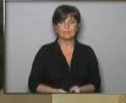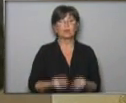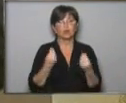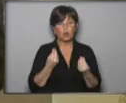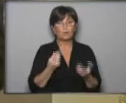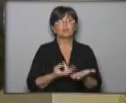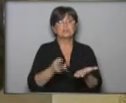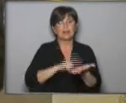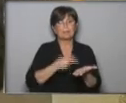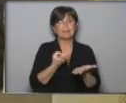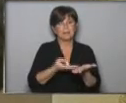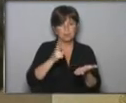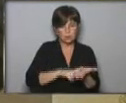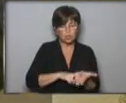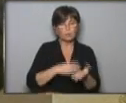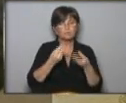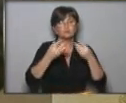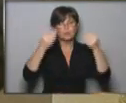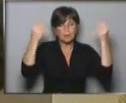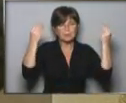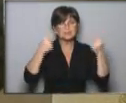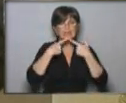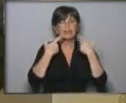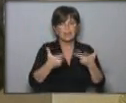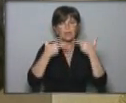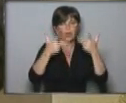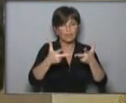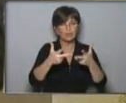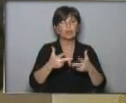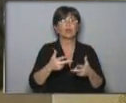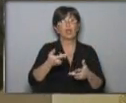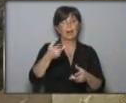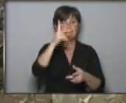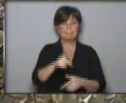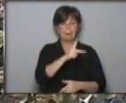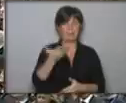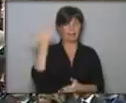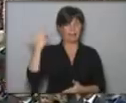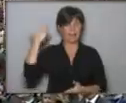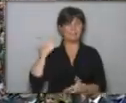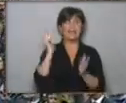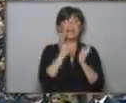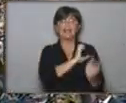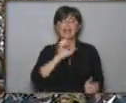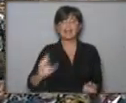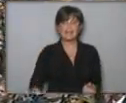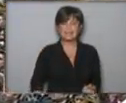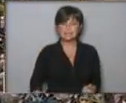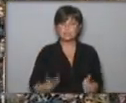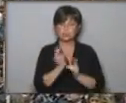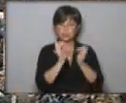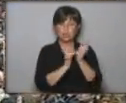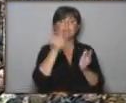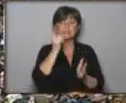Como ha repetido muchas veces Benedicto XVI, Cristo está presente y guía a